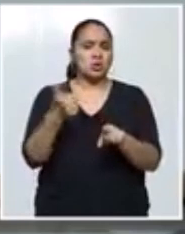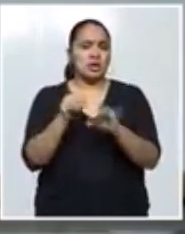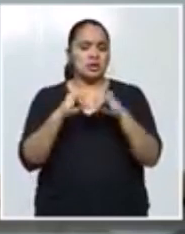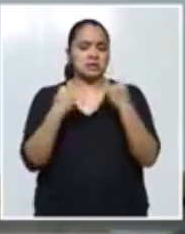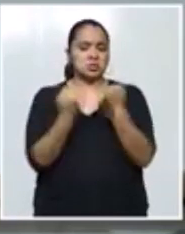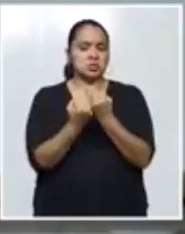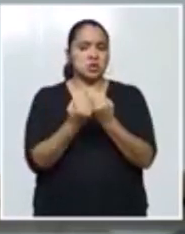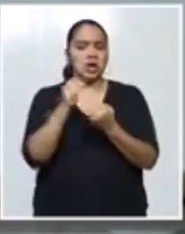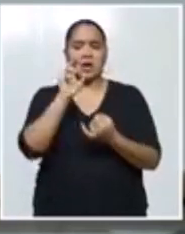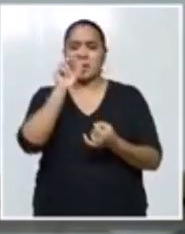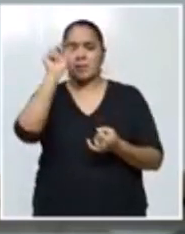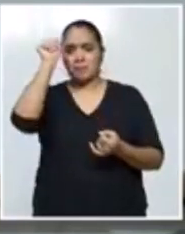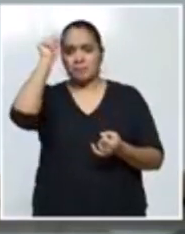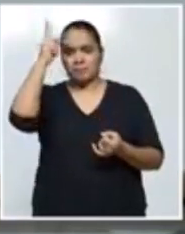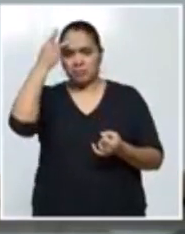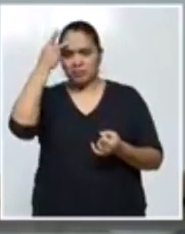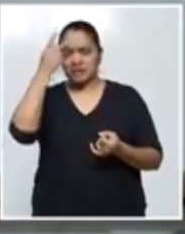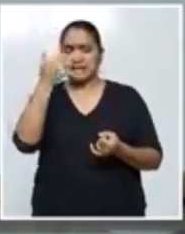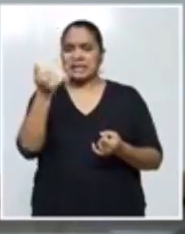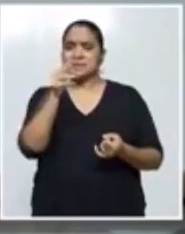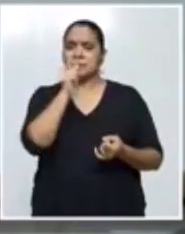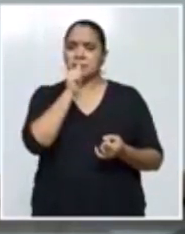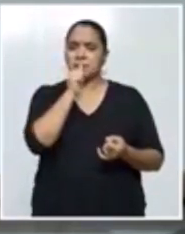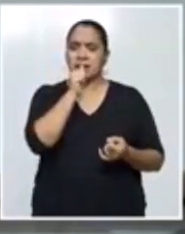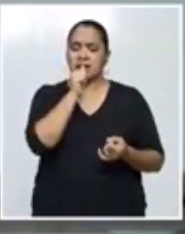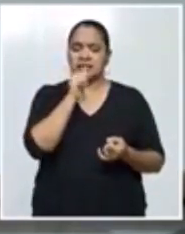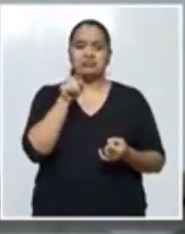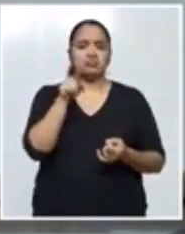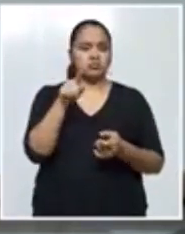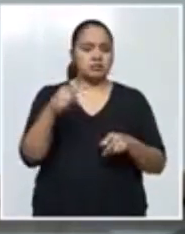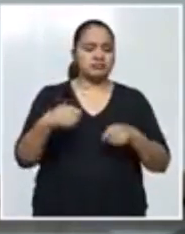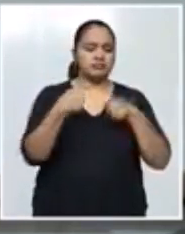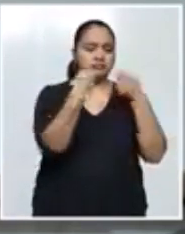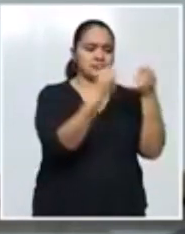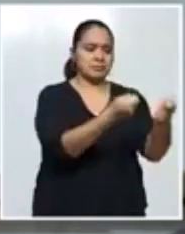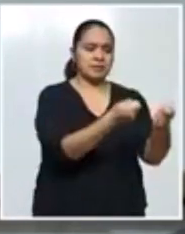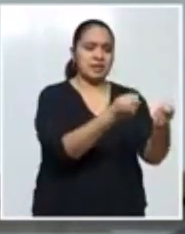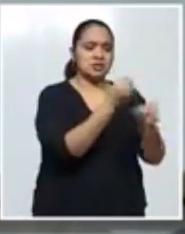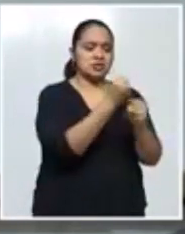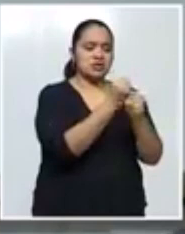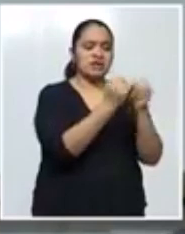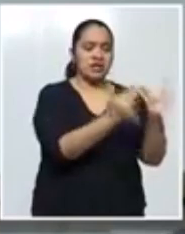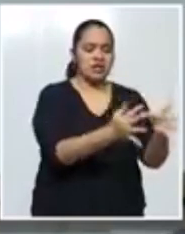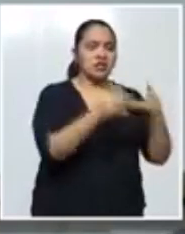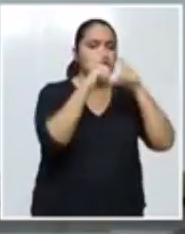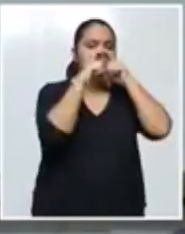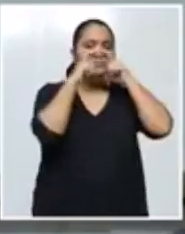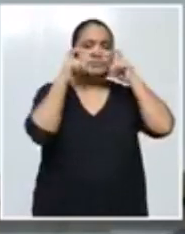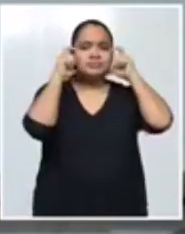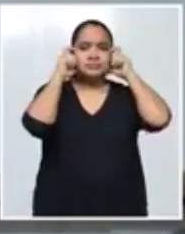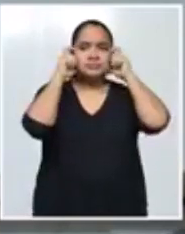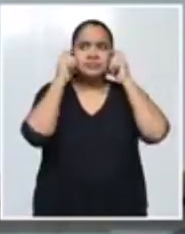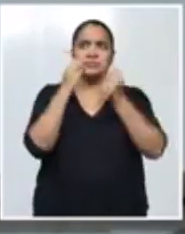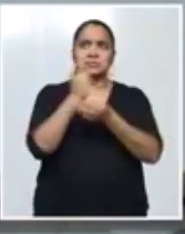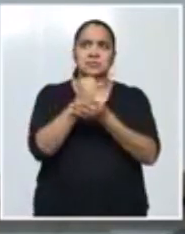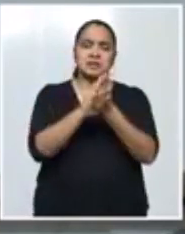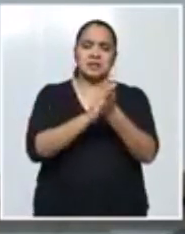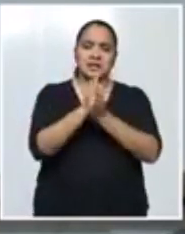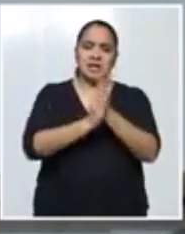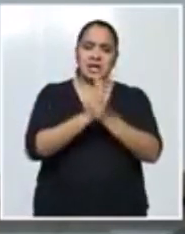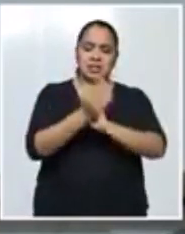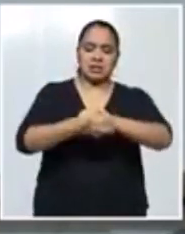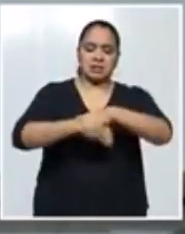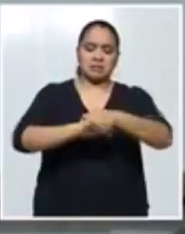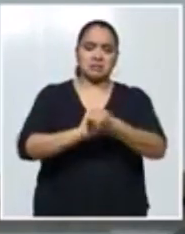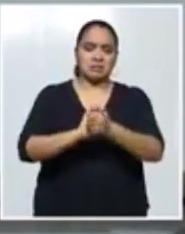están obligados a facilitar a sus empleados mascarillas gel anti